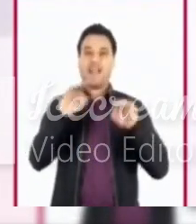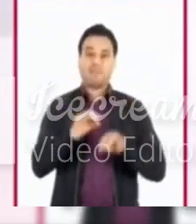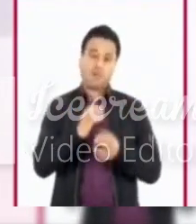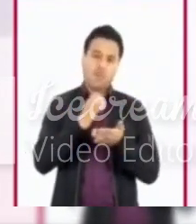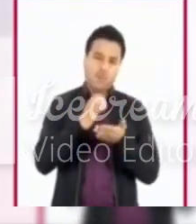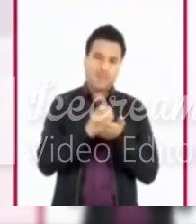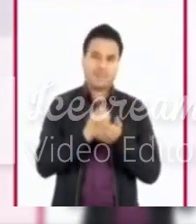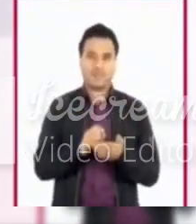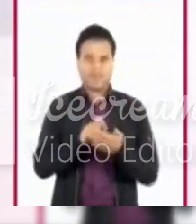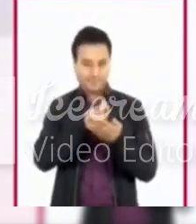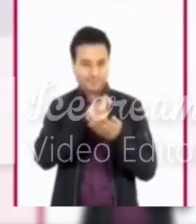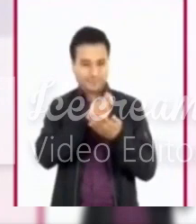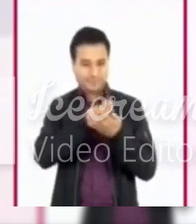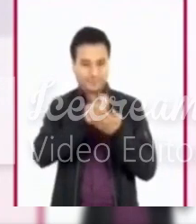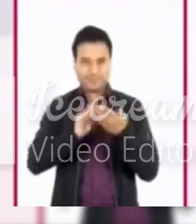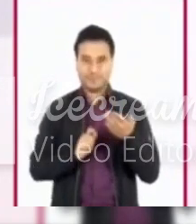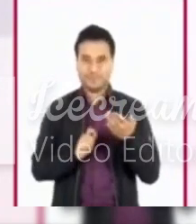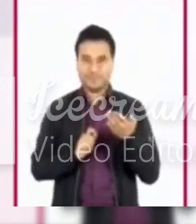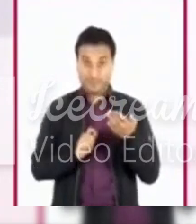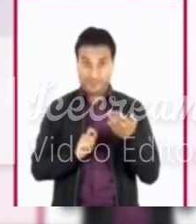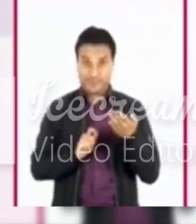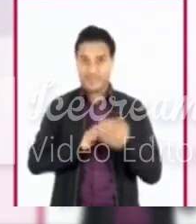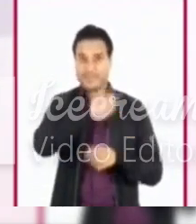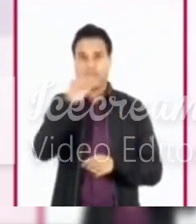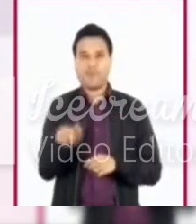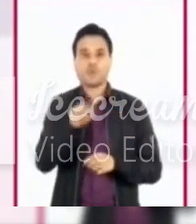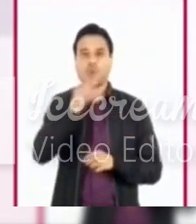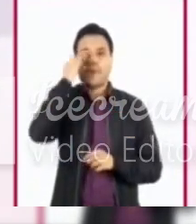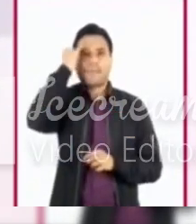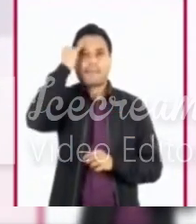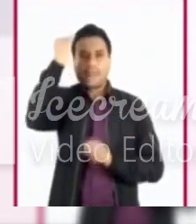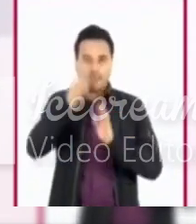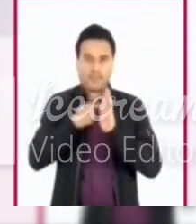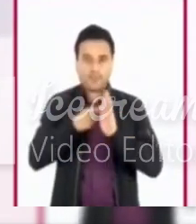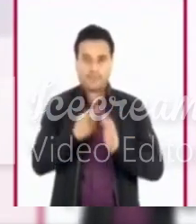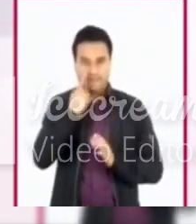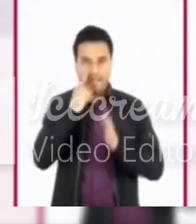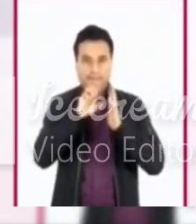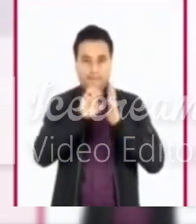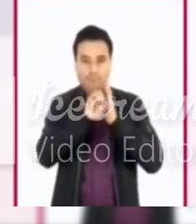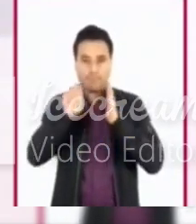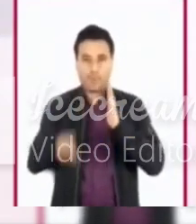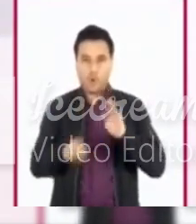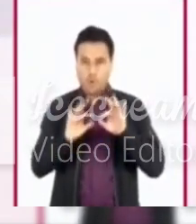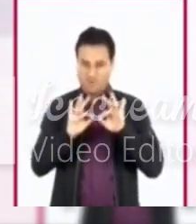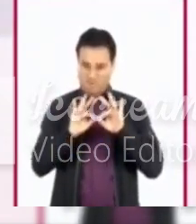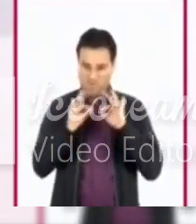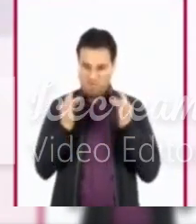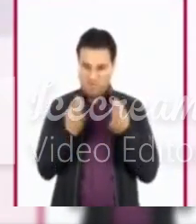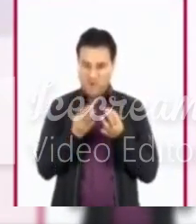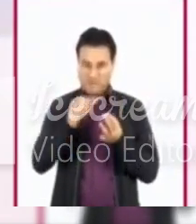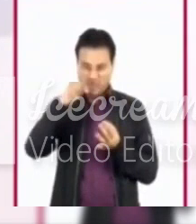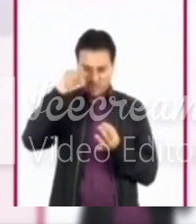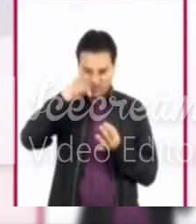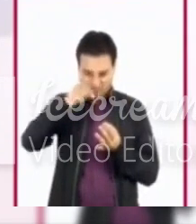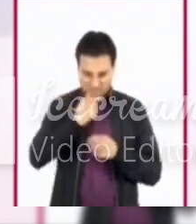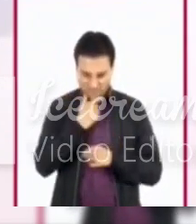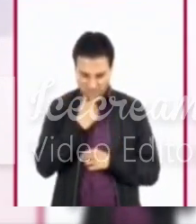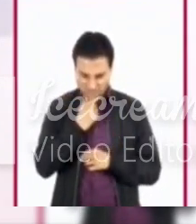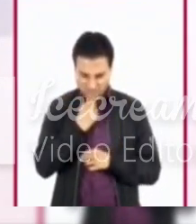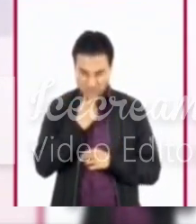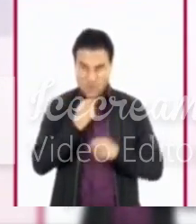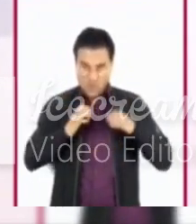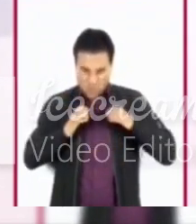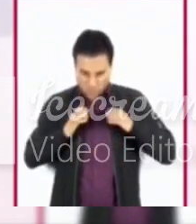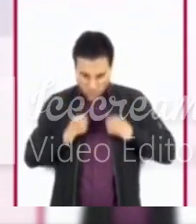nuestro cuaderno y representarlos de una manera creativa. Por ejemplo, al hablar de la forma, busquen cuántas maneras distintas tiene